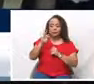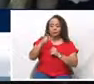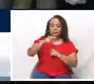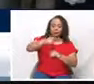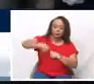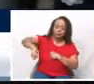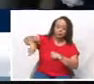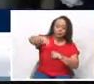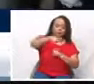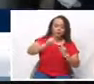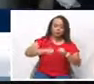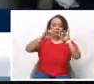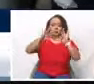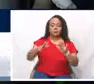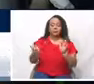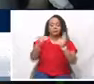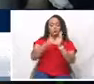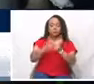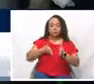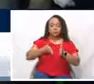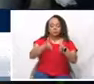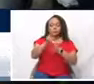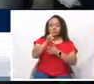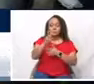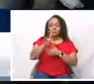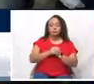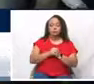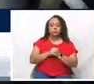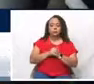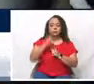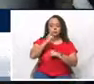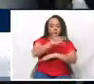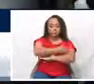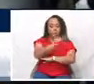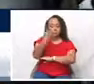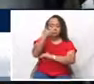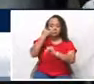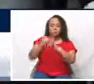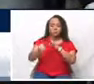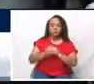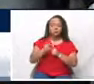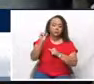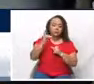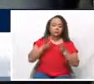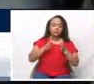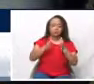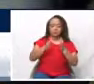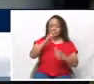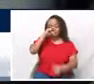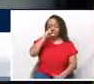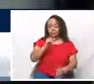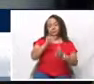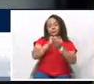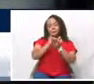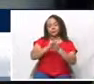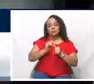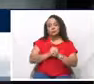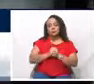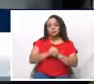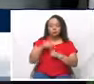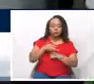Sabana, se toma nuevamente la ruta 27 pasando por el peaje y termina el recorrido en Avenida Escazú. Este será el recorrido